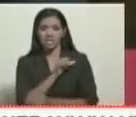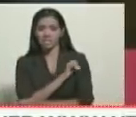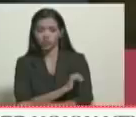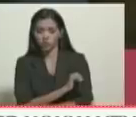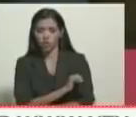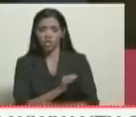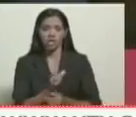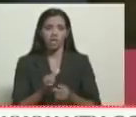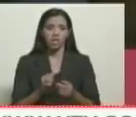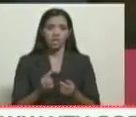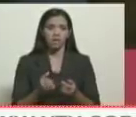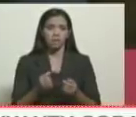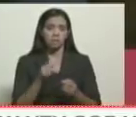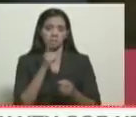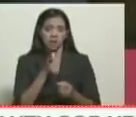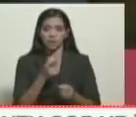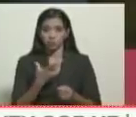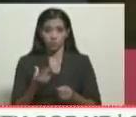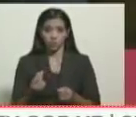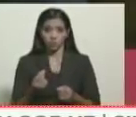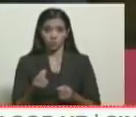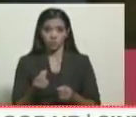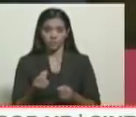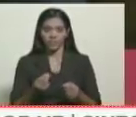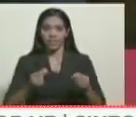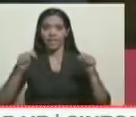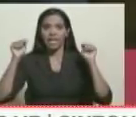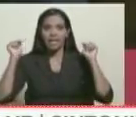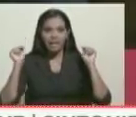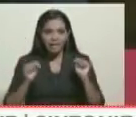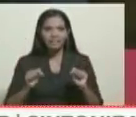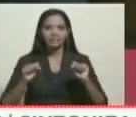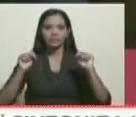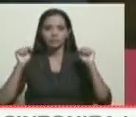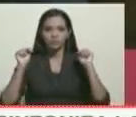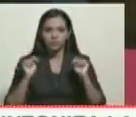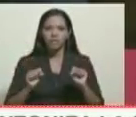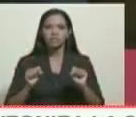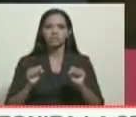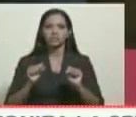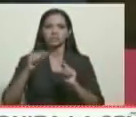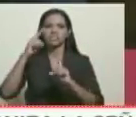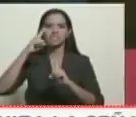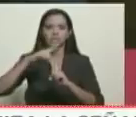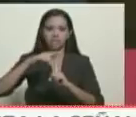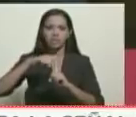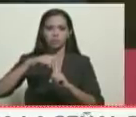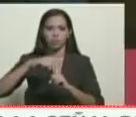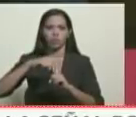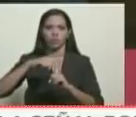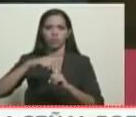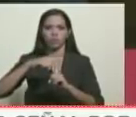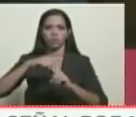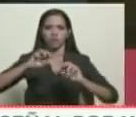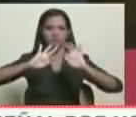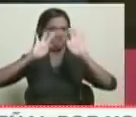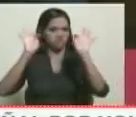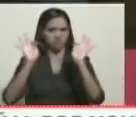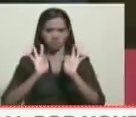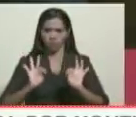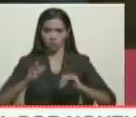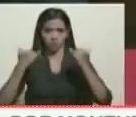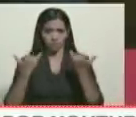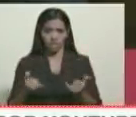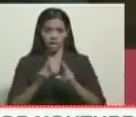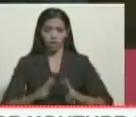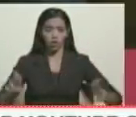lesiones gravísimas. Esto es calificado o tipificado ya a nivel de